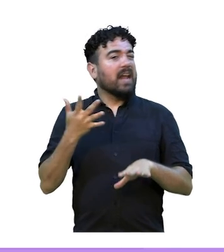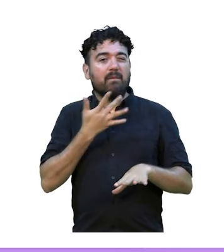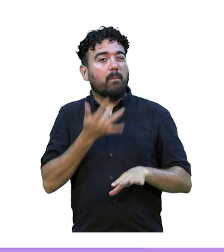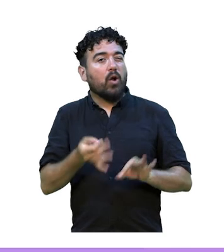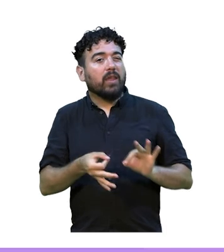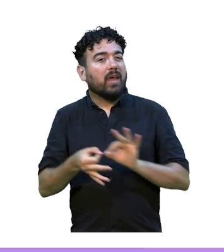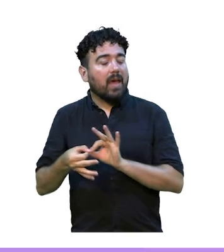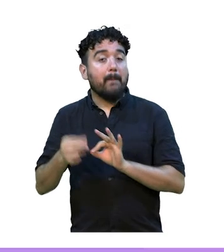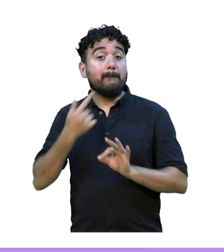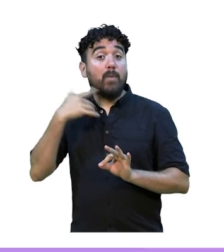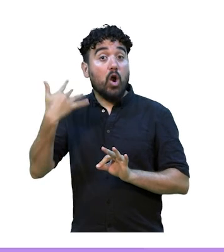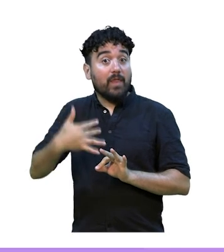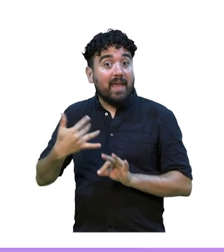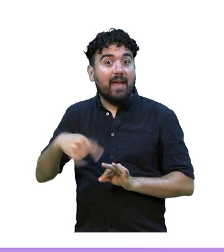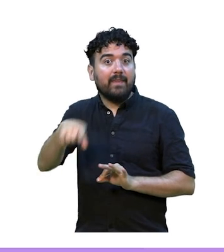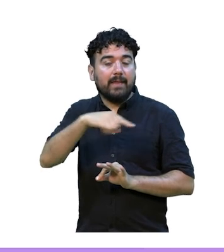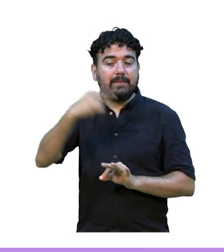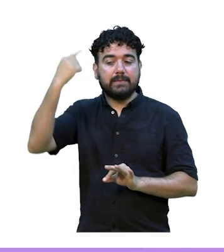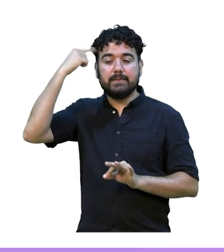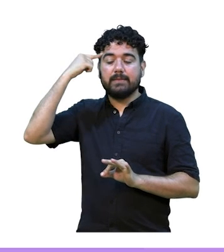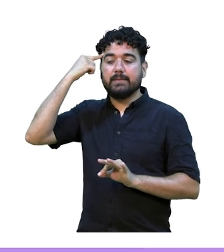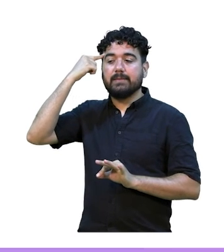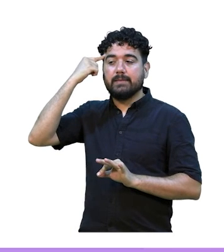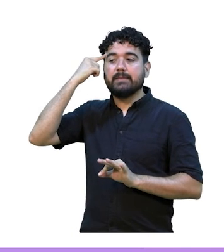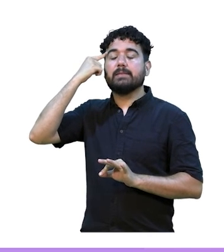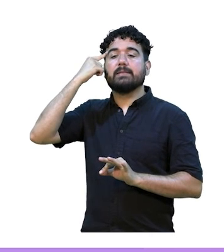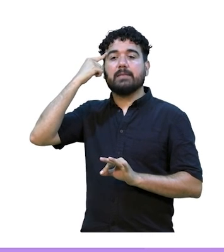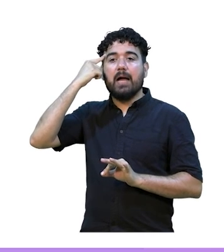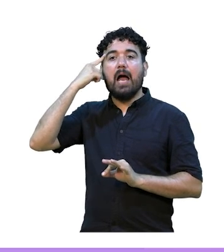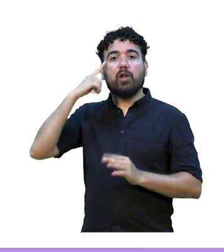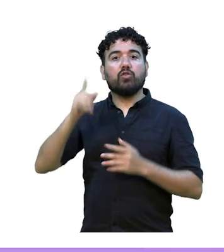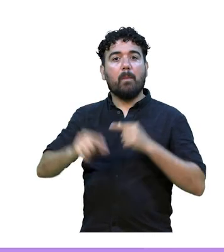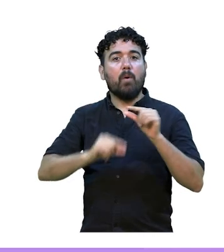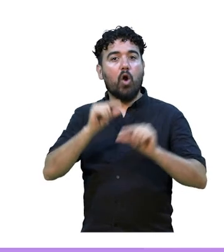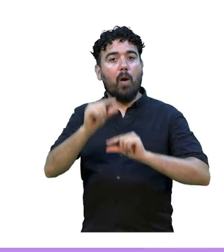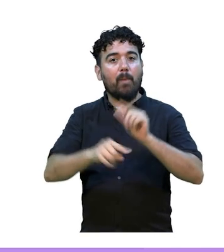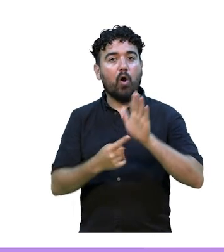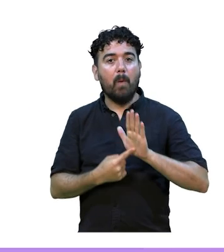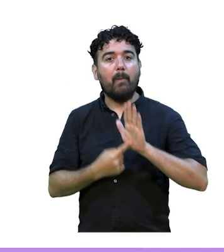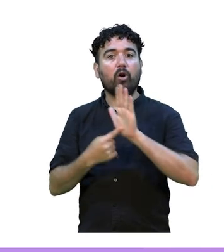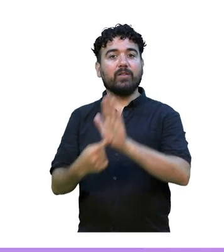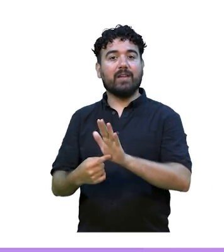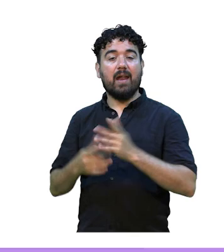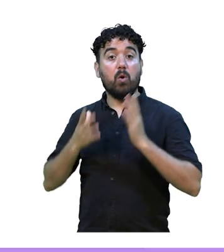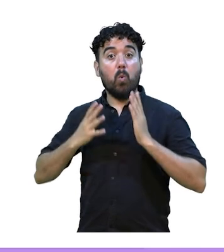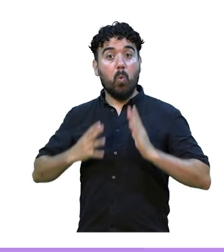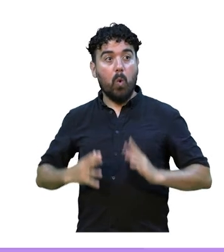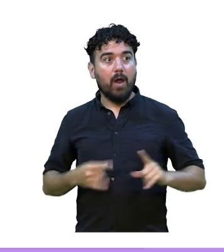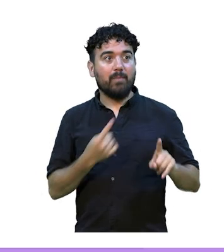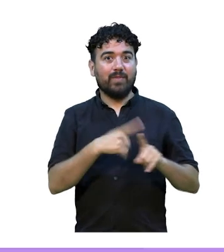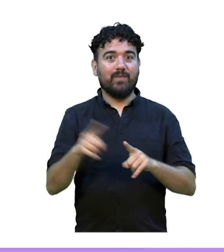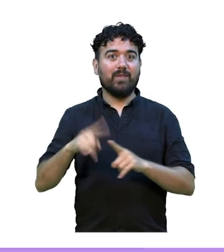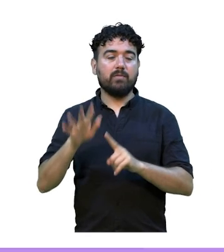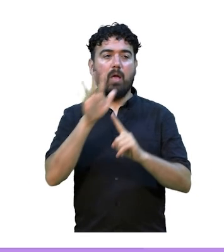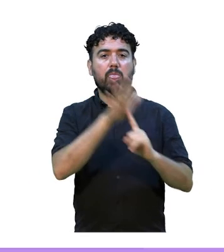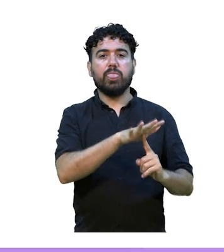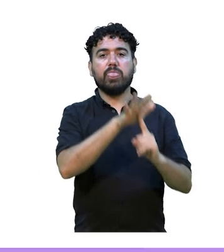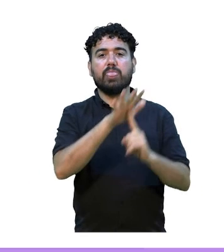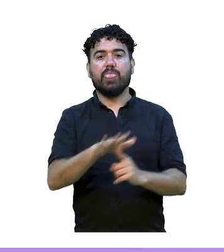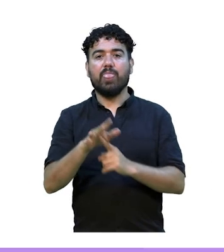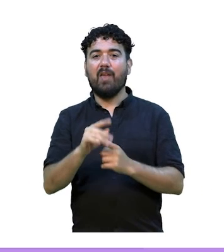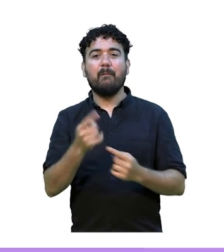grave. Y considero que es grave porque es importante que también comencemos a visibilizar aquellos